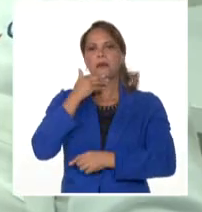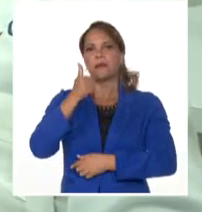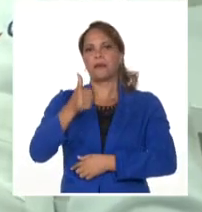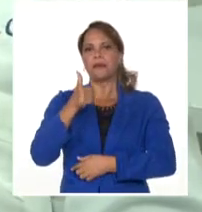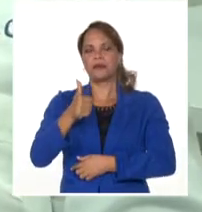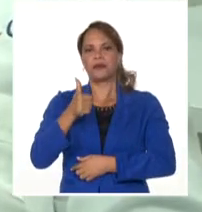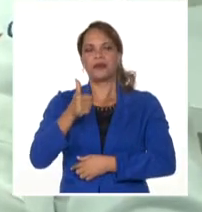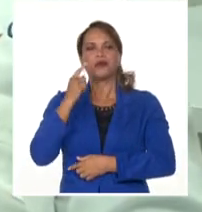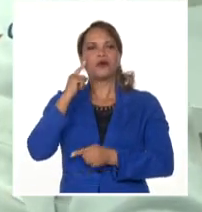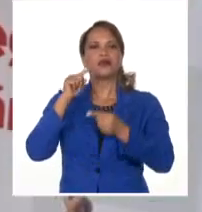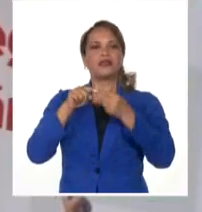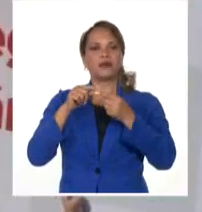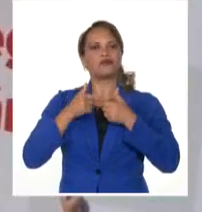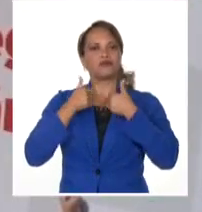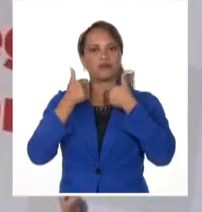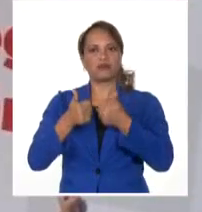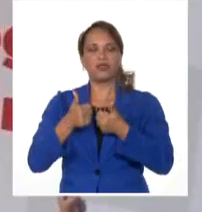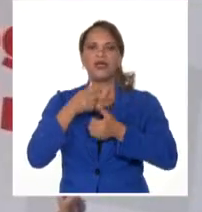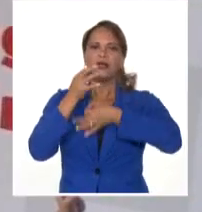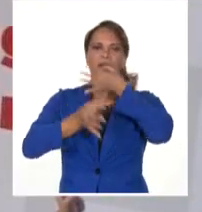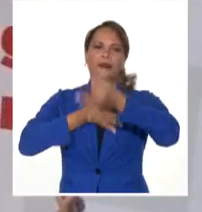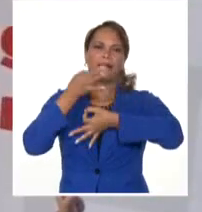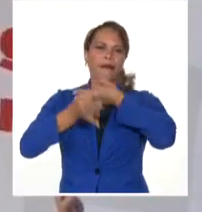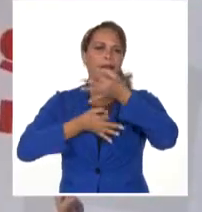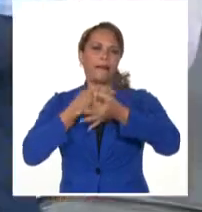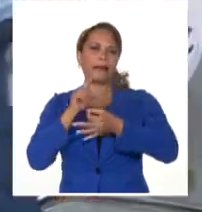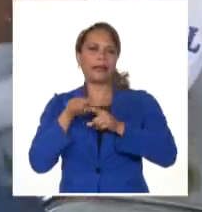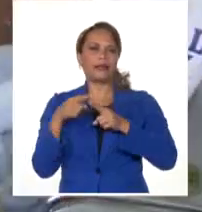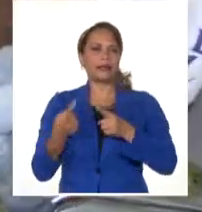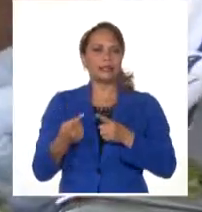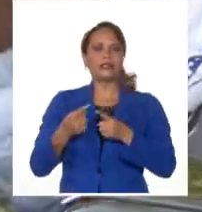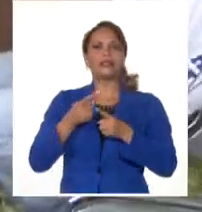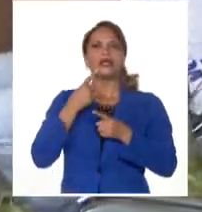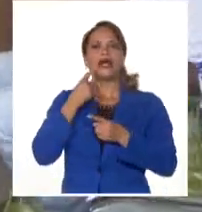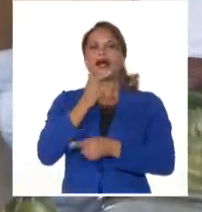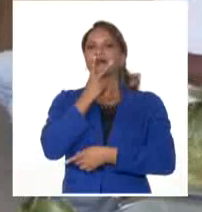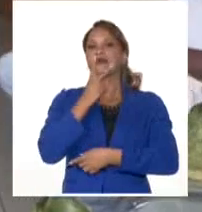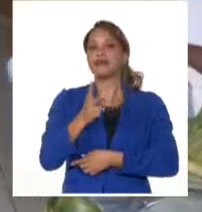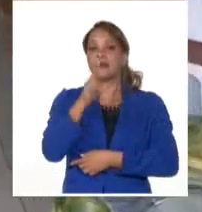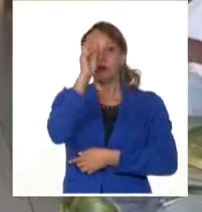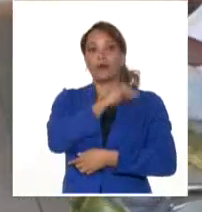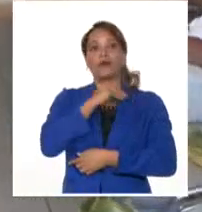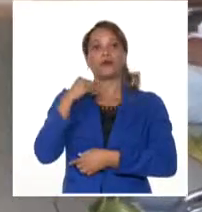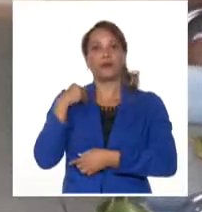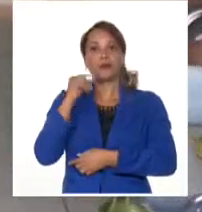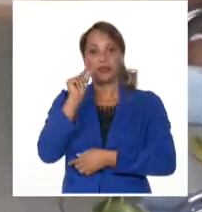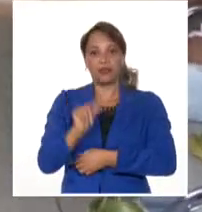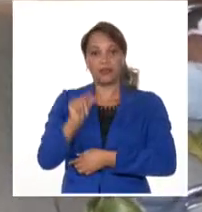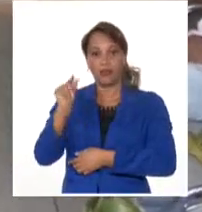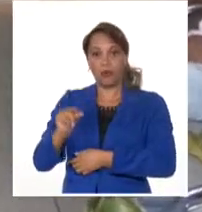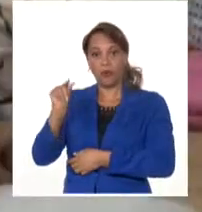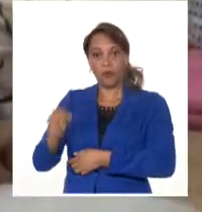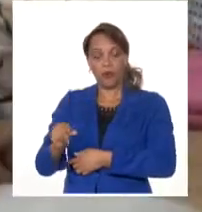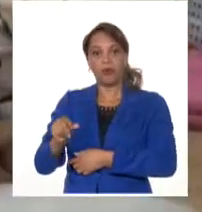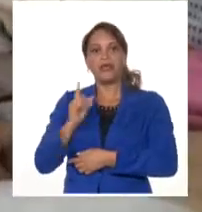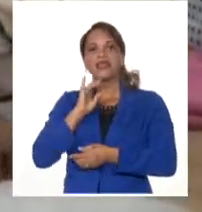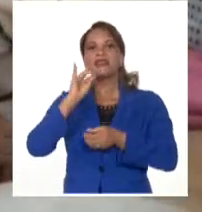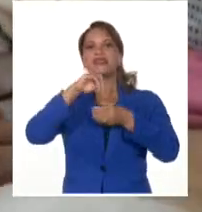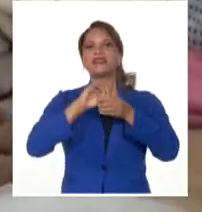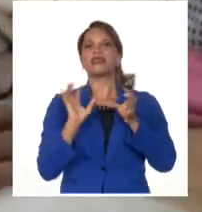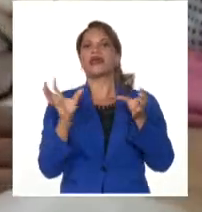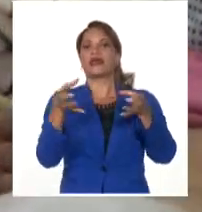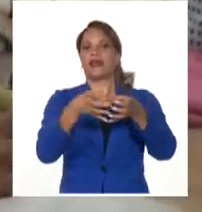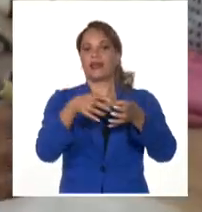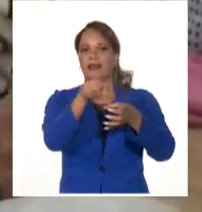de la misión que ya yo les comentaba. Es decir, la prestación de asistencia, una asistencia integral. Por tanto, ya todos nuestros CDI